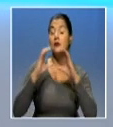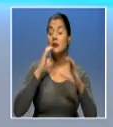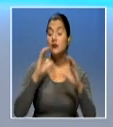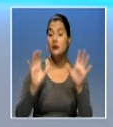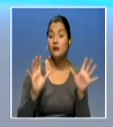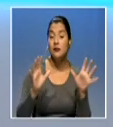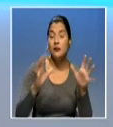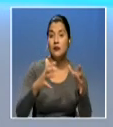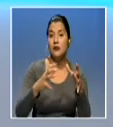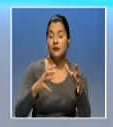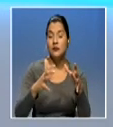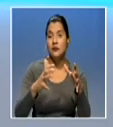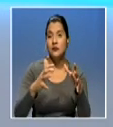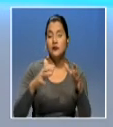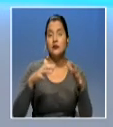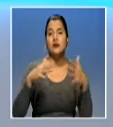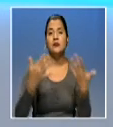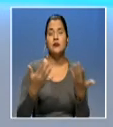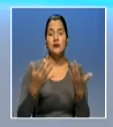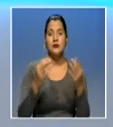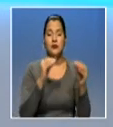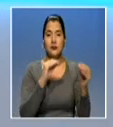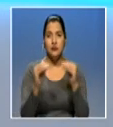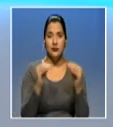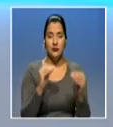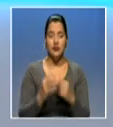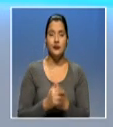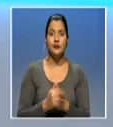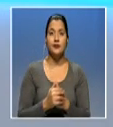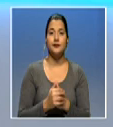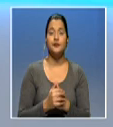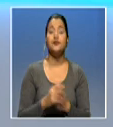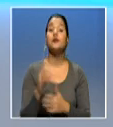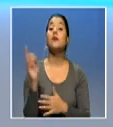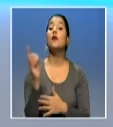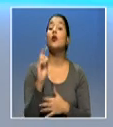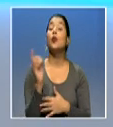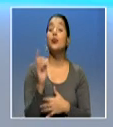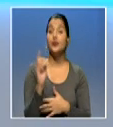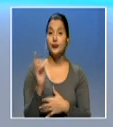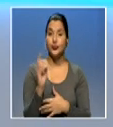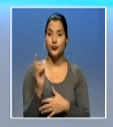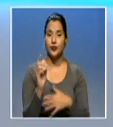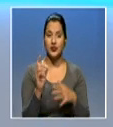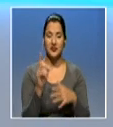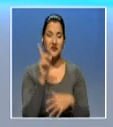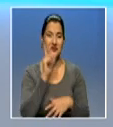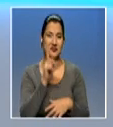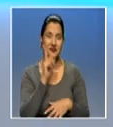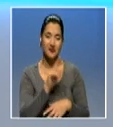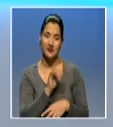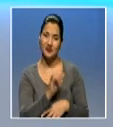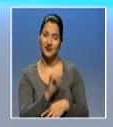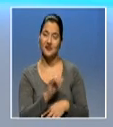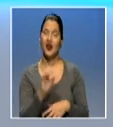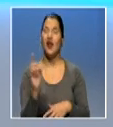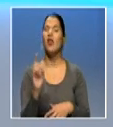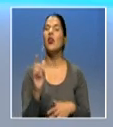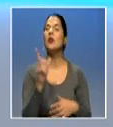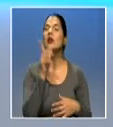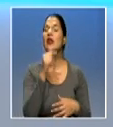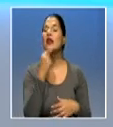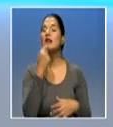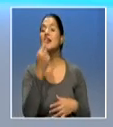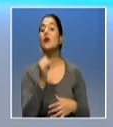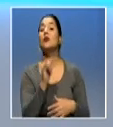mi defendido haya movido esas sumas? ¿De dónde viene esa falacia? ¿De dónde viene esa